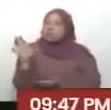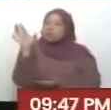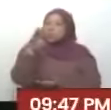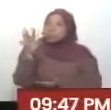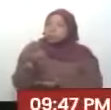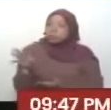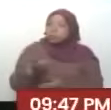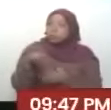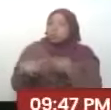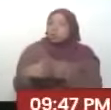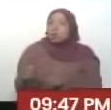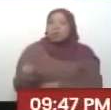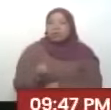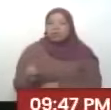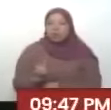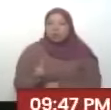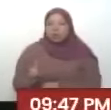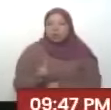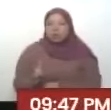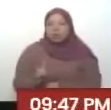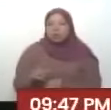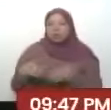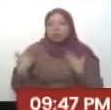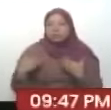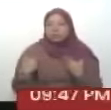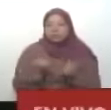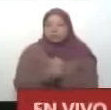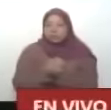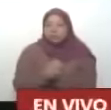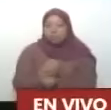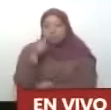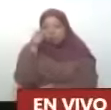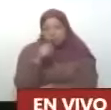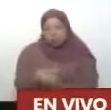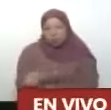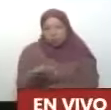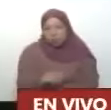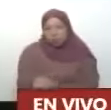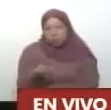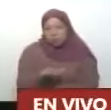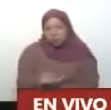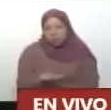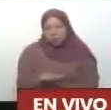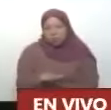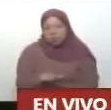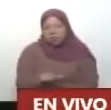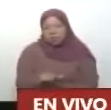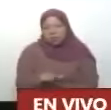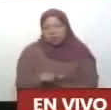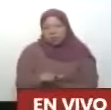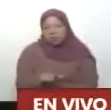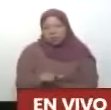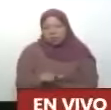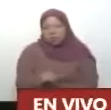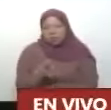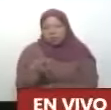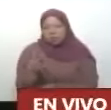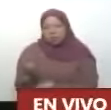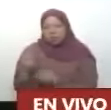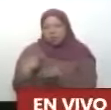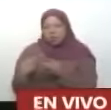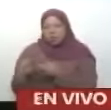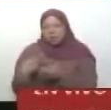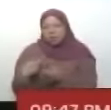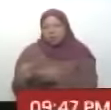el territorio nacional, percibir la alegría, el amor del pueblo. Cuando usted hablaba de